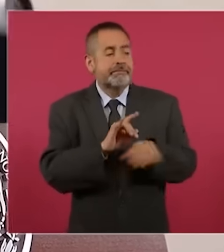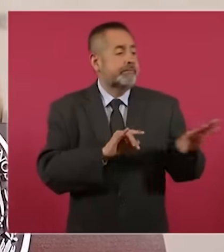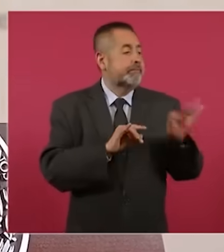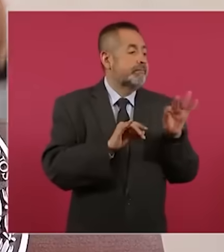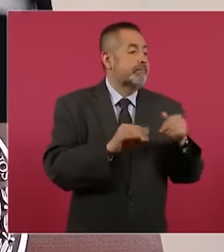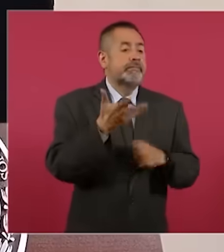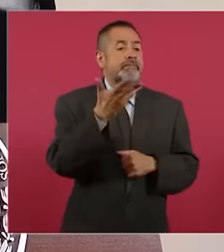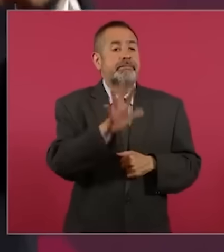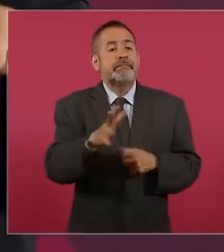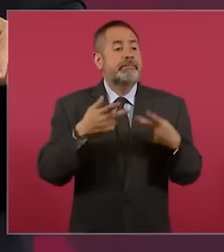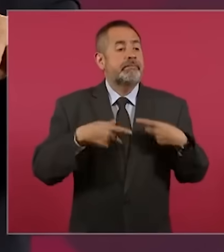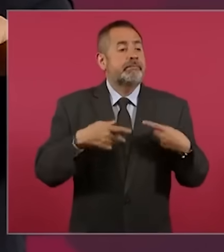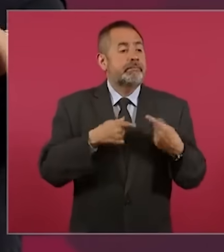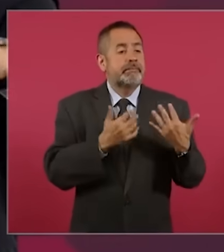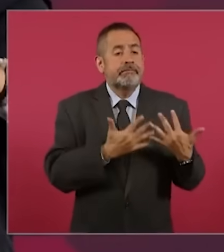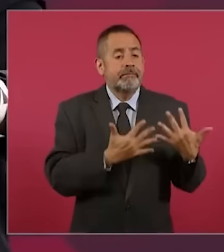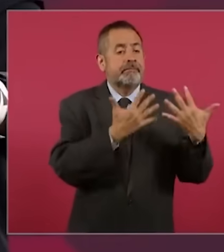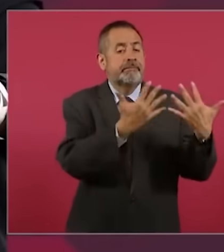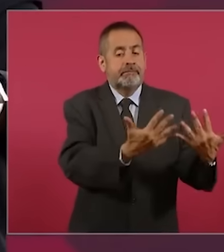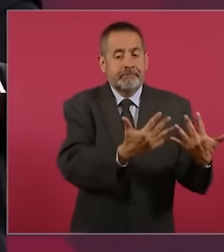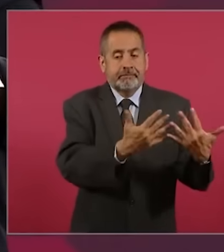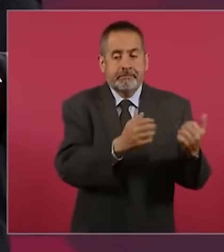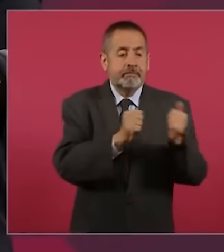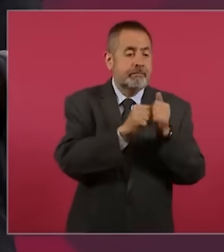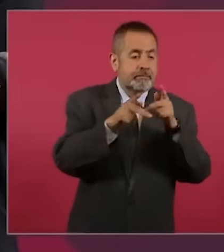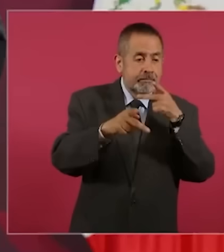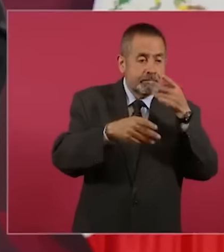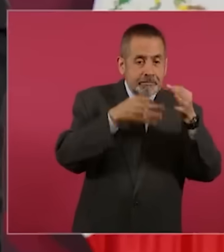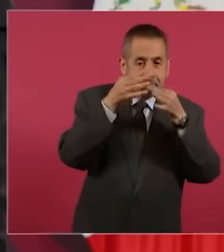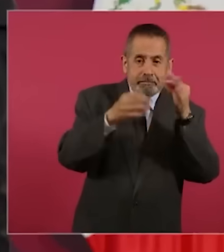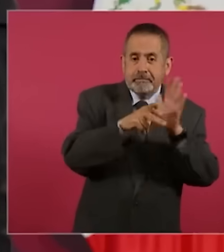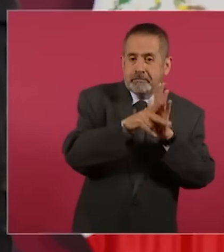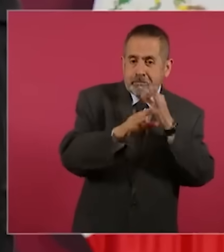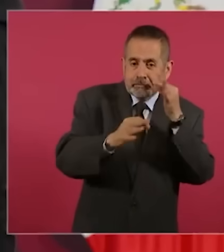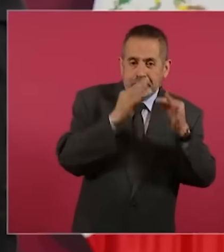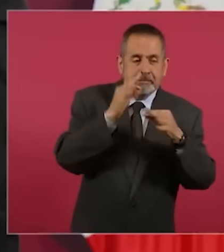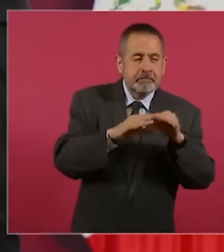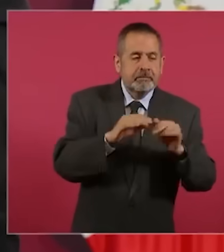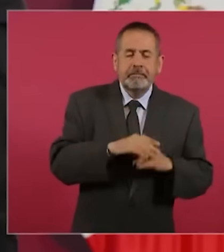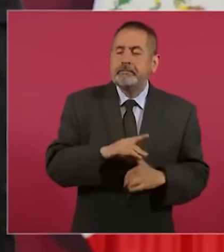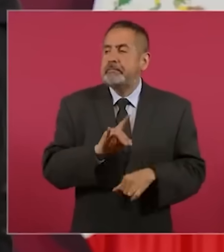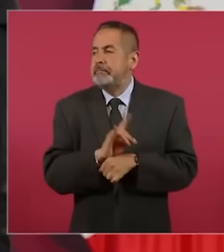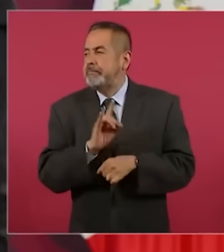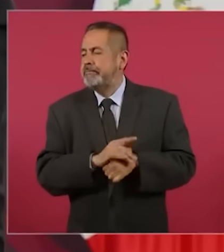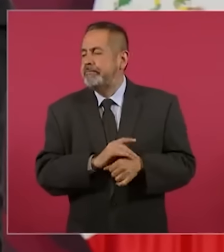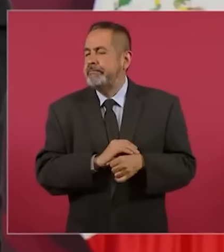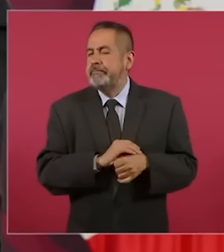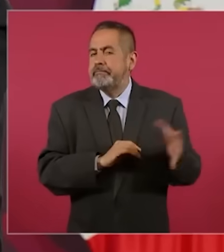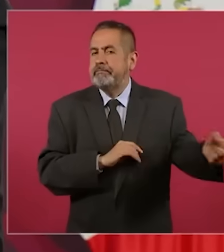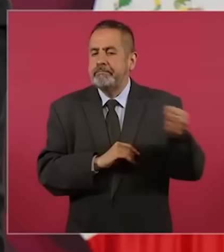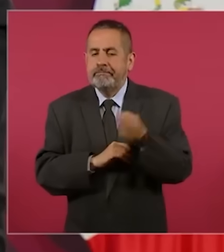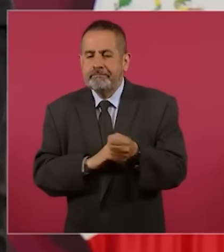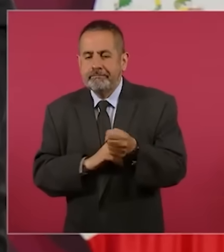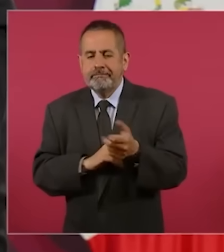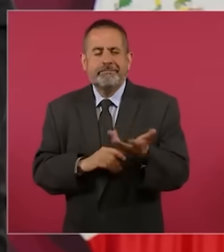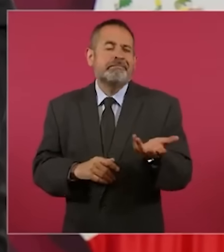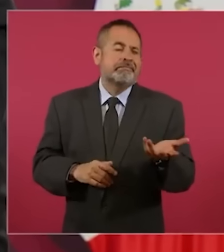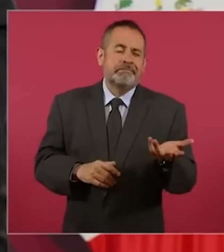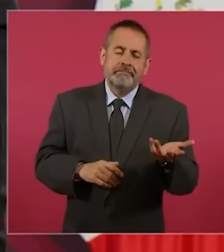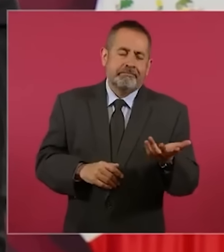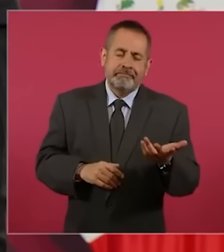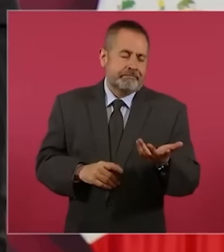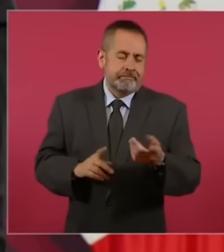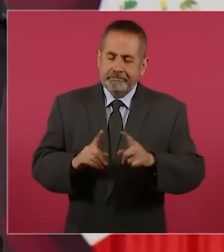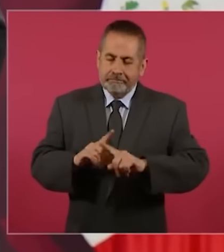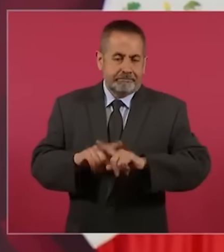y a sacar candidato. Acá fue distinto.